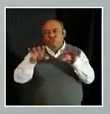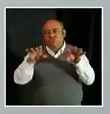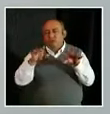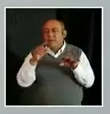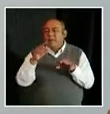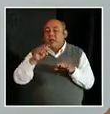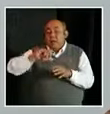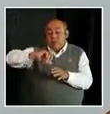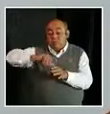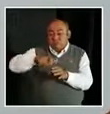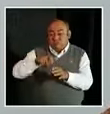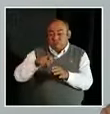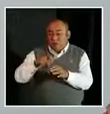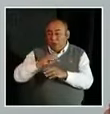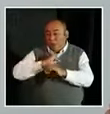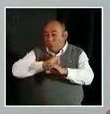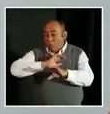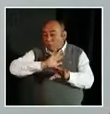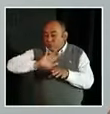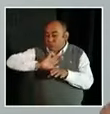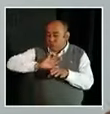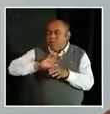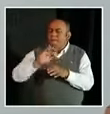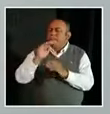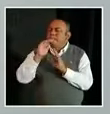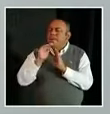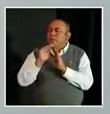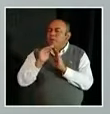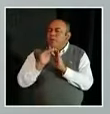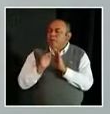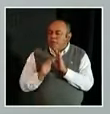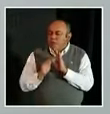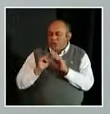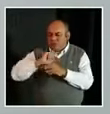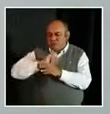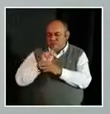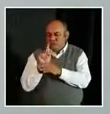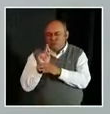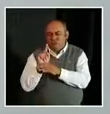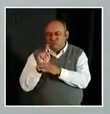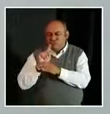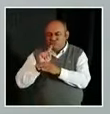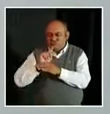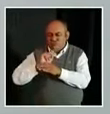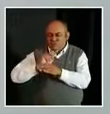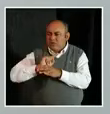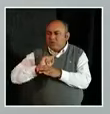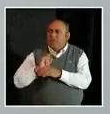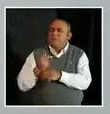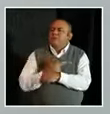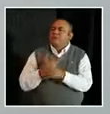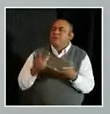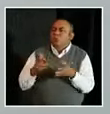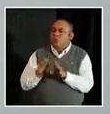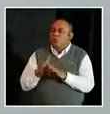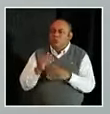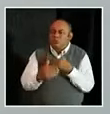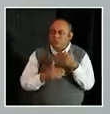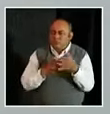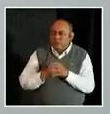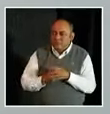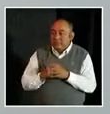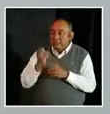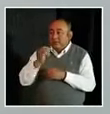Y también saber si se han modificado los plazos para incorporar los 29